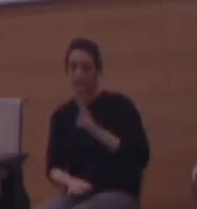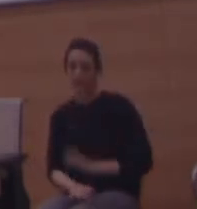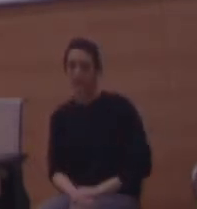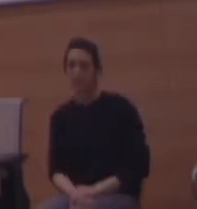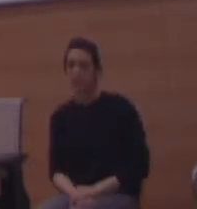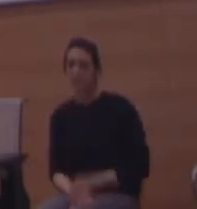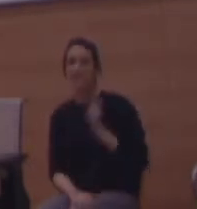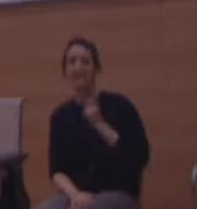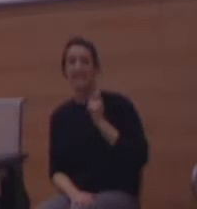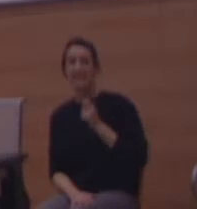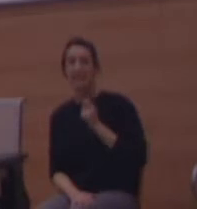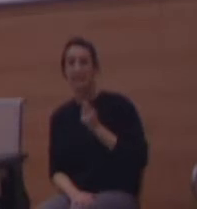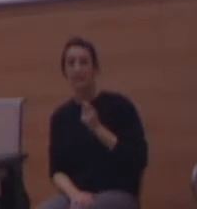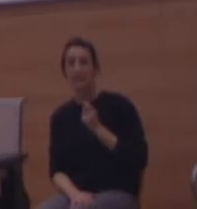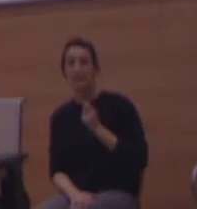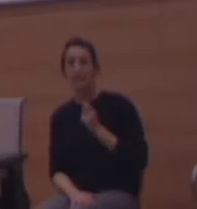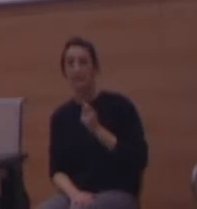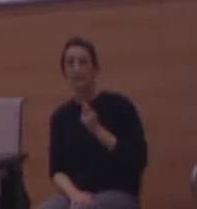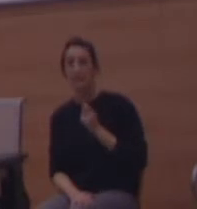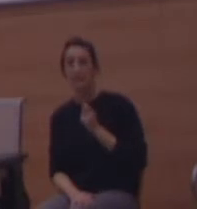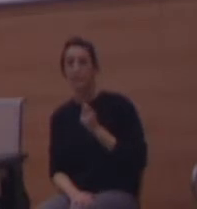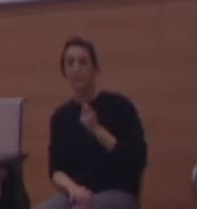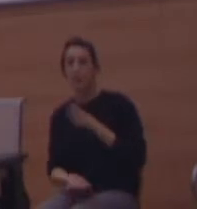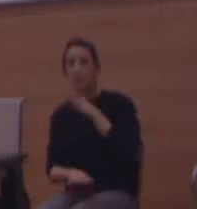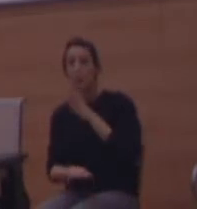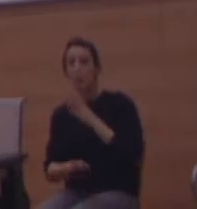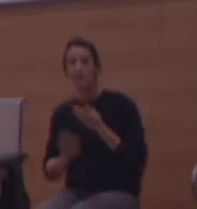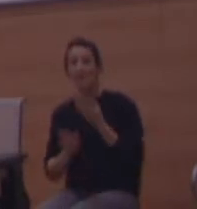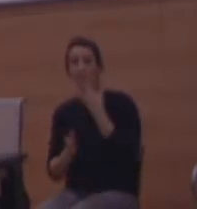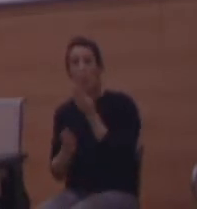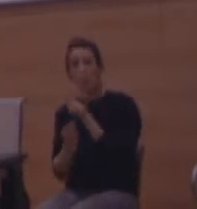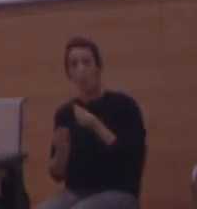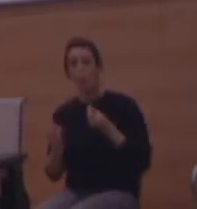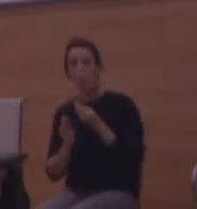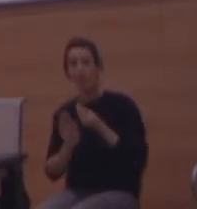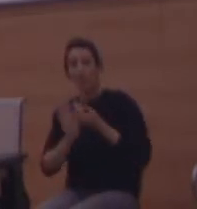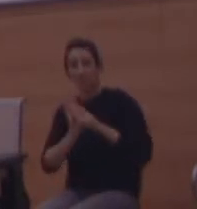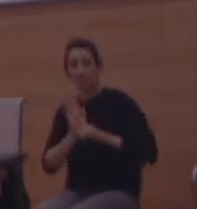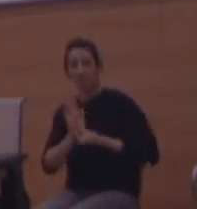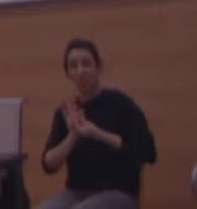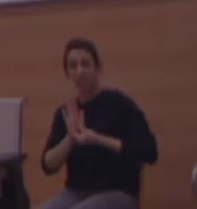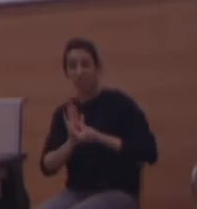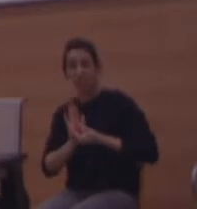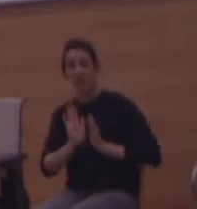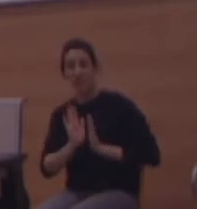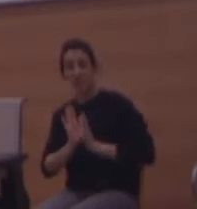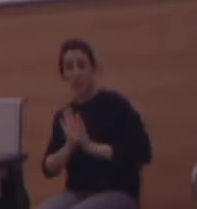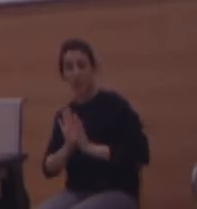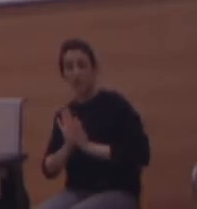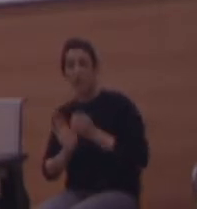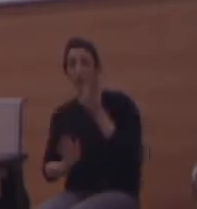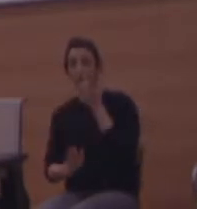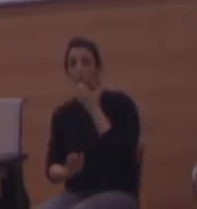¿vale? Sobre todo porque los parches callicidas al final acaban macerando muchísimo las lesiones. Cuando vemos que tenemos una